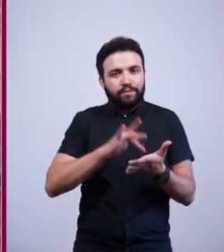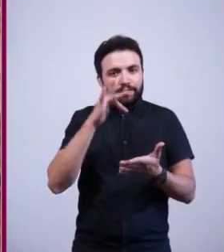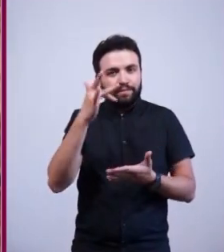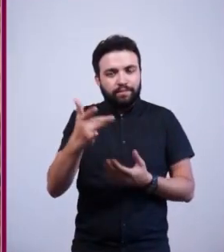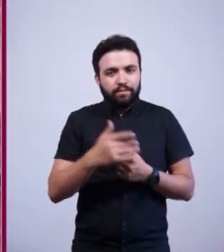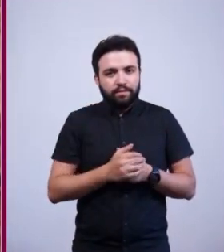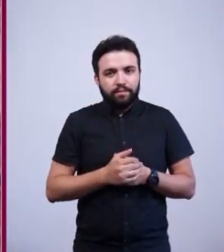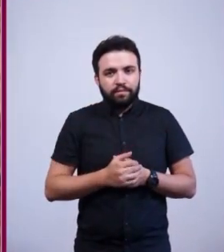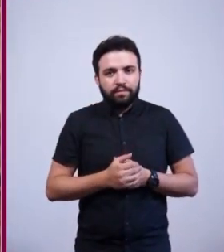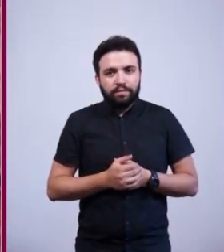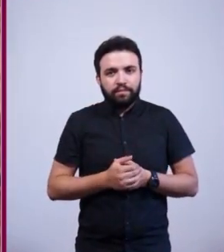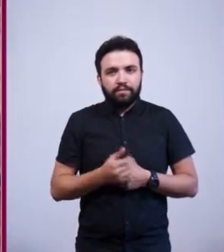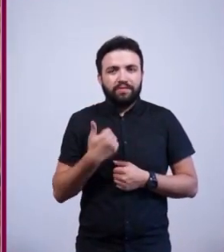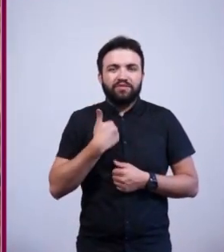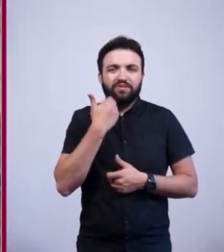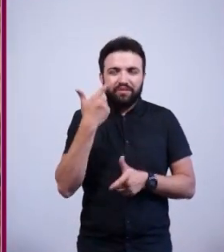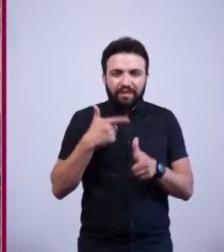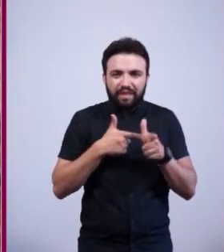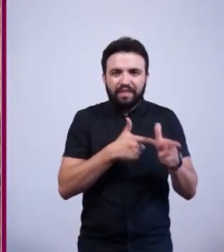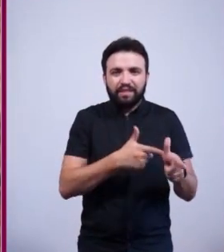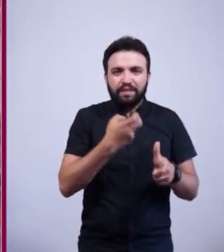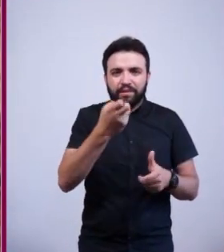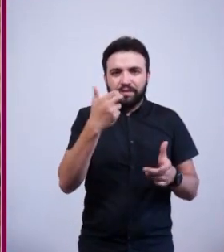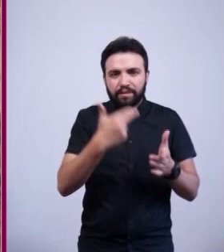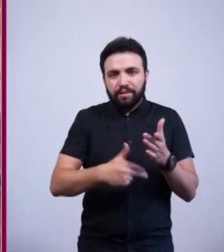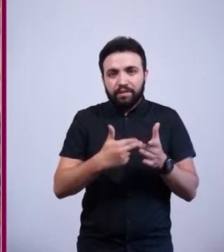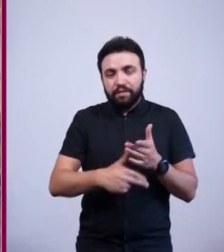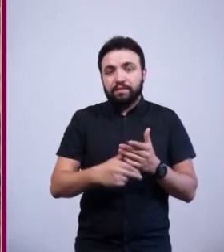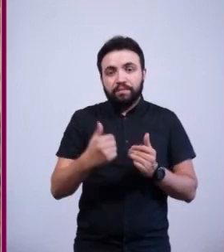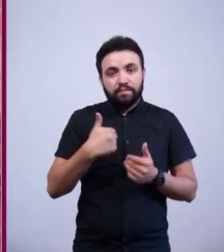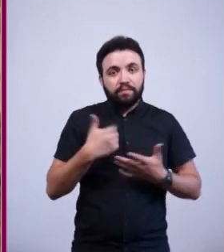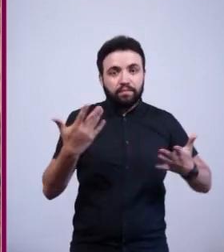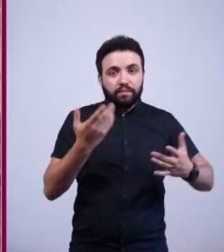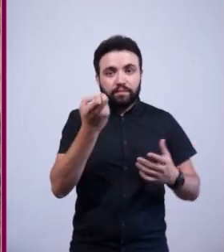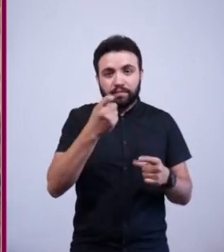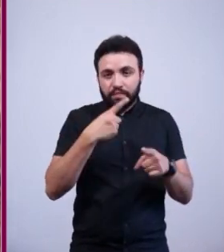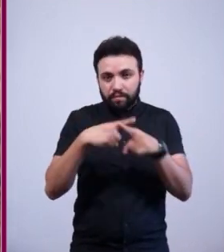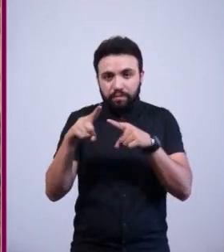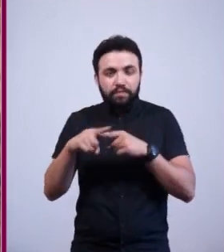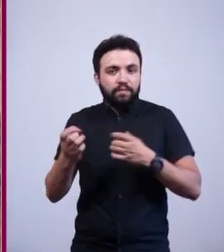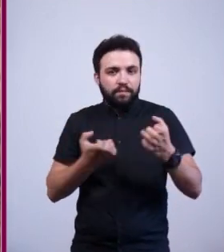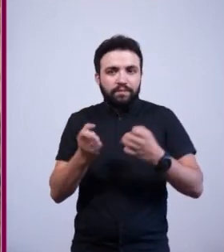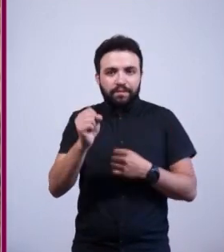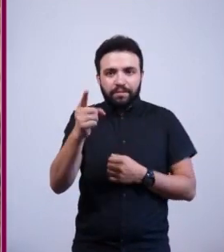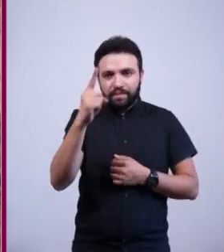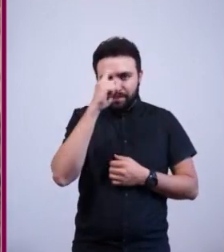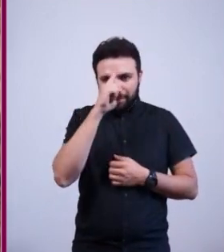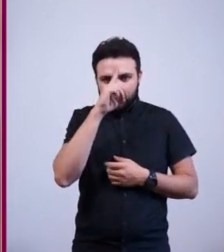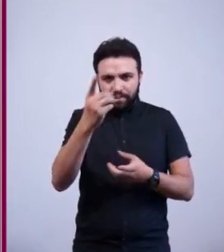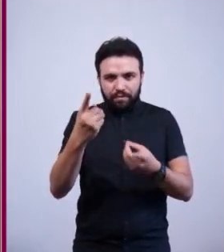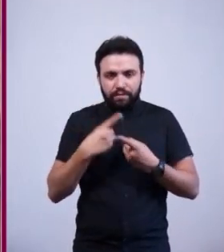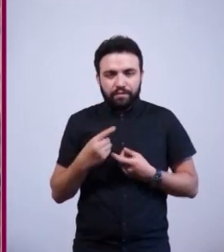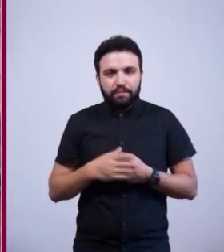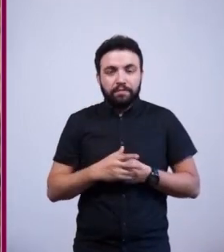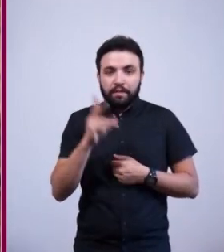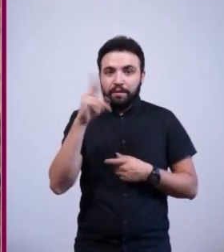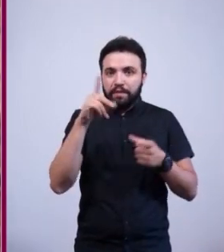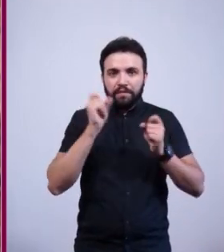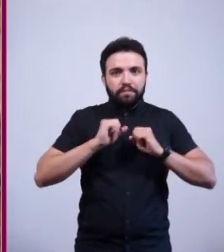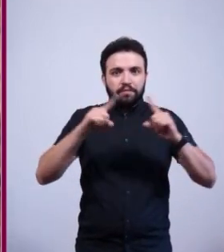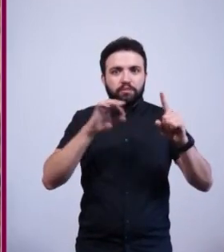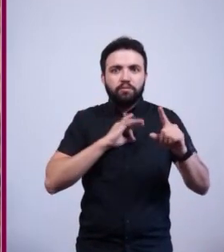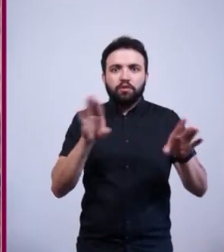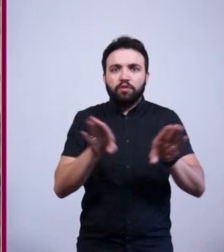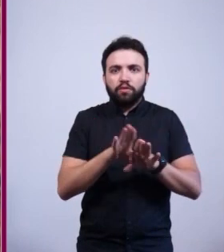Muchas gracias, Florencia. Quiero seguir con este taller. Sin duda, me pondré a hacer los diversos ejercicios que nos recomendaste. Qué increíble